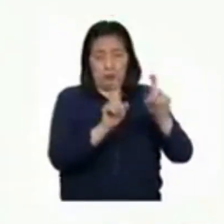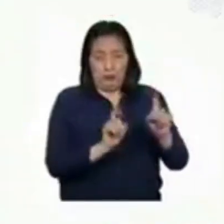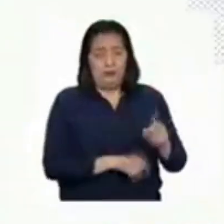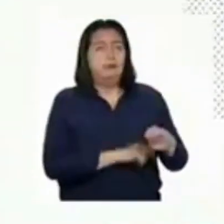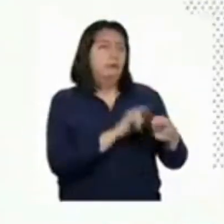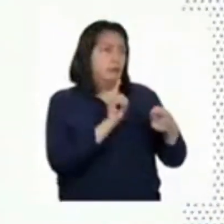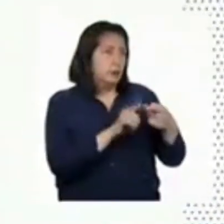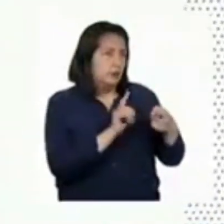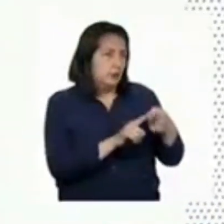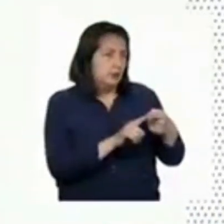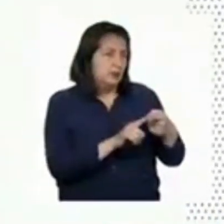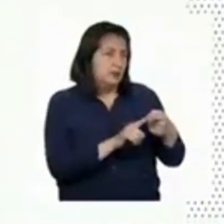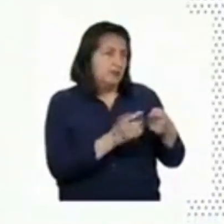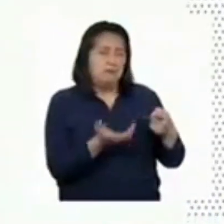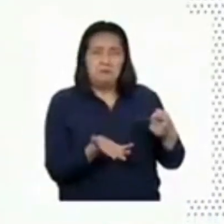preguntas.